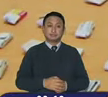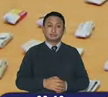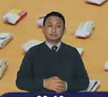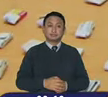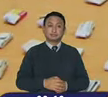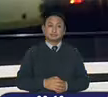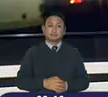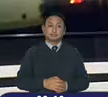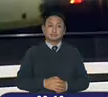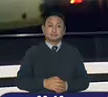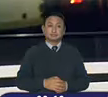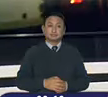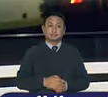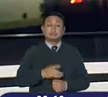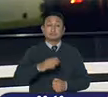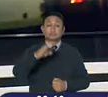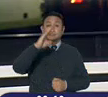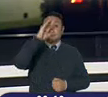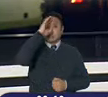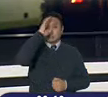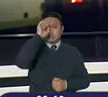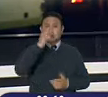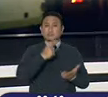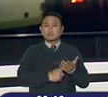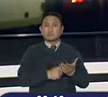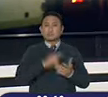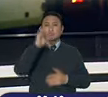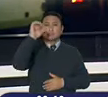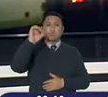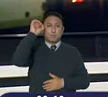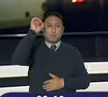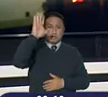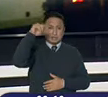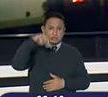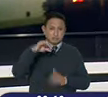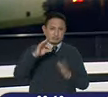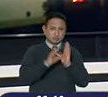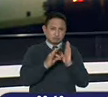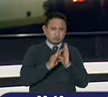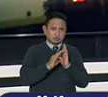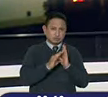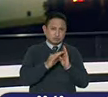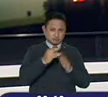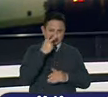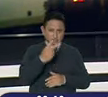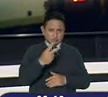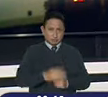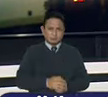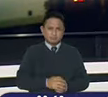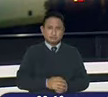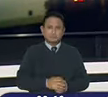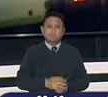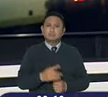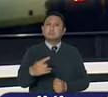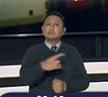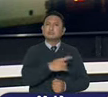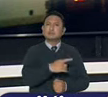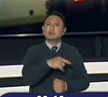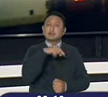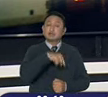Morán. La Policía Nacional analiza un video que circuló por las redes sociales en las que se indicaba un presunto intento